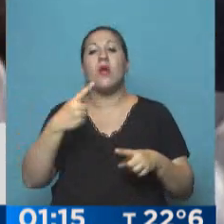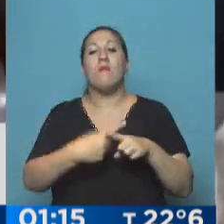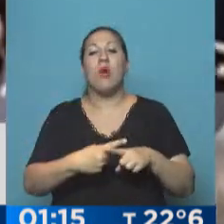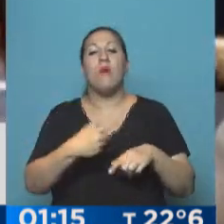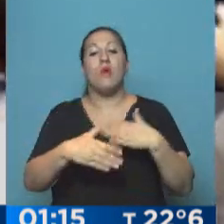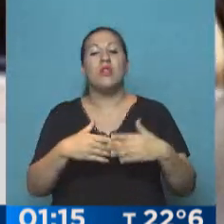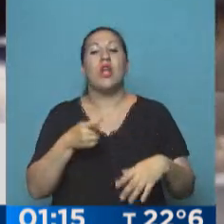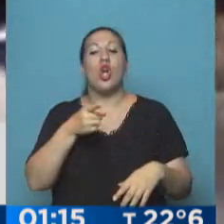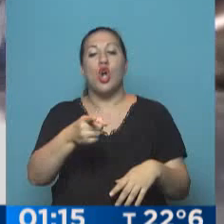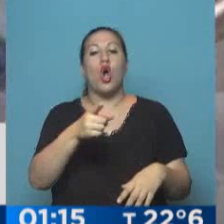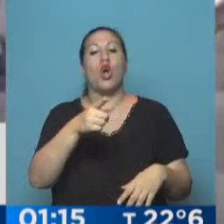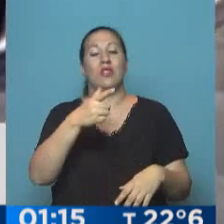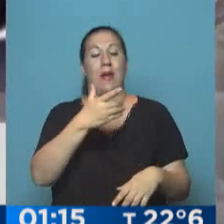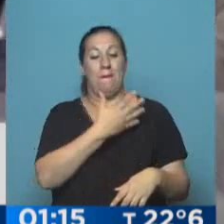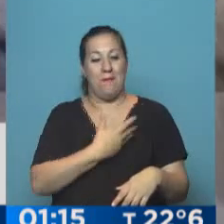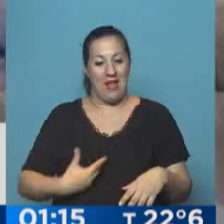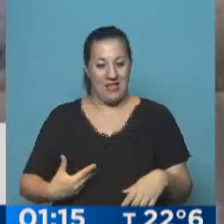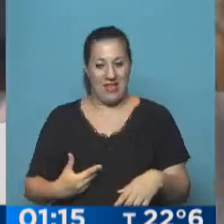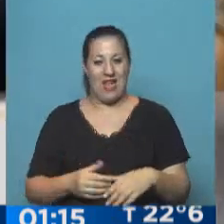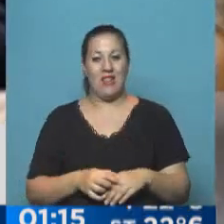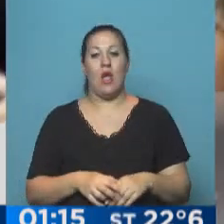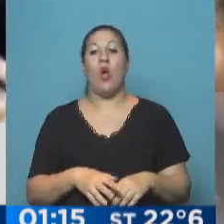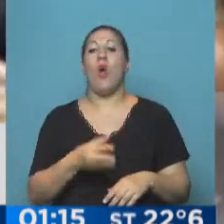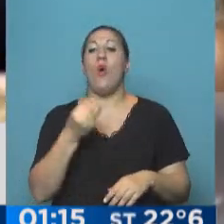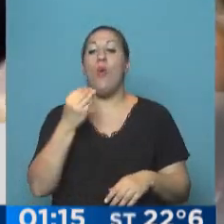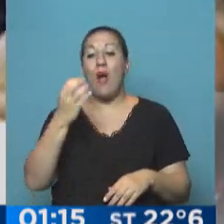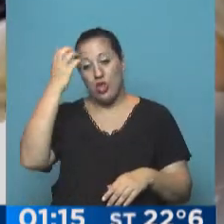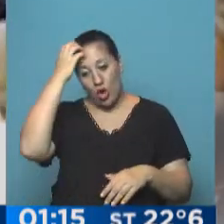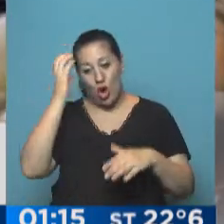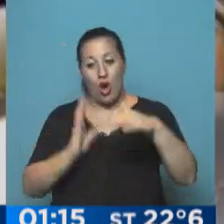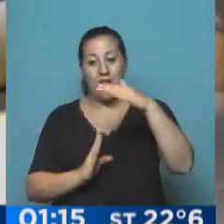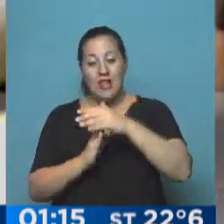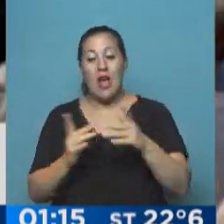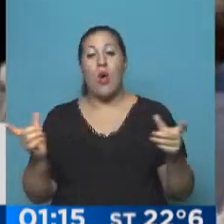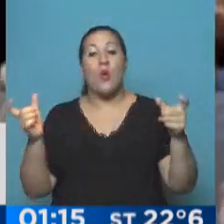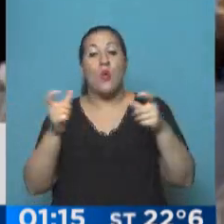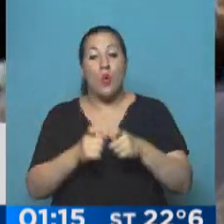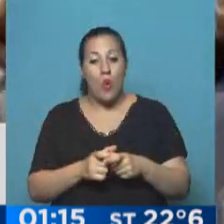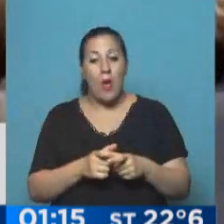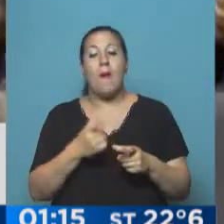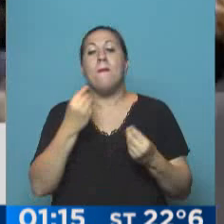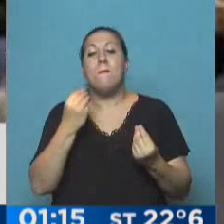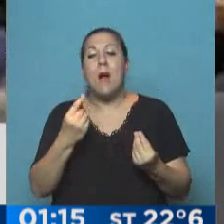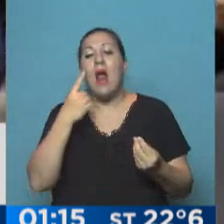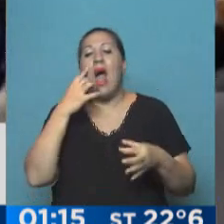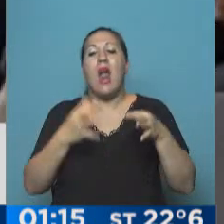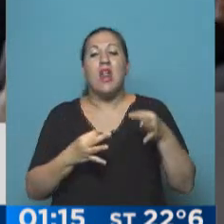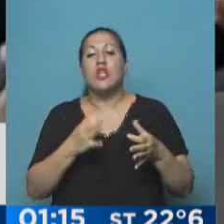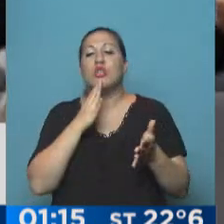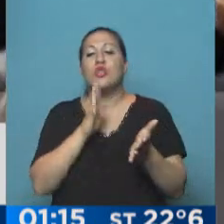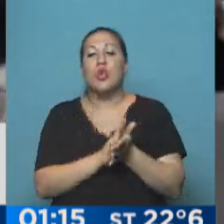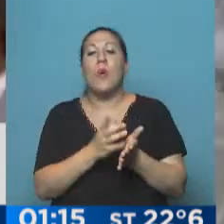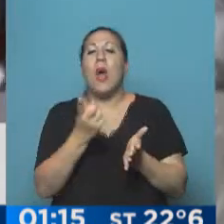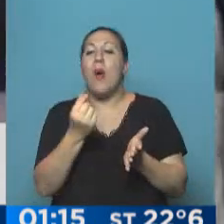impeachment contra Rousseff en pausa hasta el 16 de diciembre, cuando el Supremo Tribunal se reúna en pleno para analizar la validez de los pasos